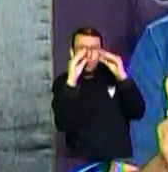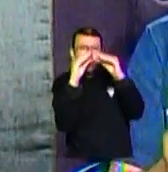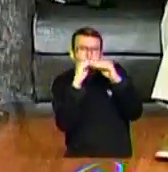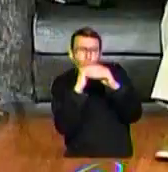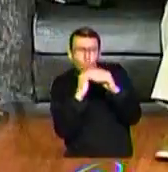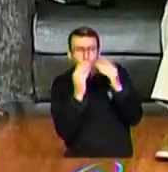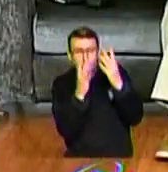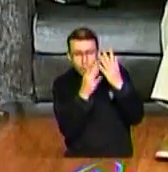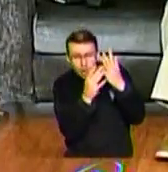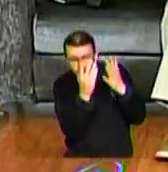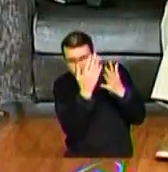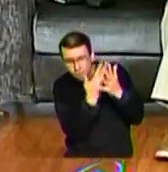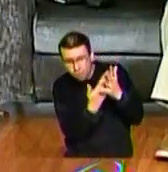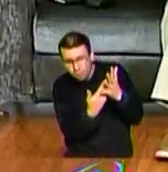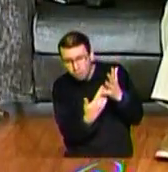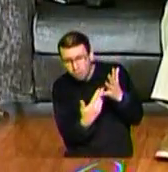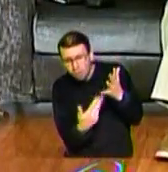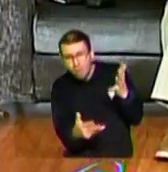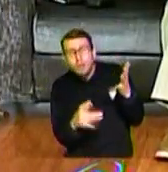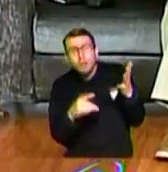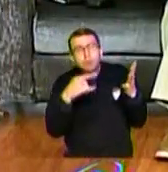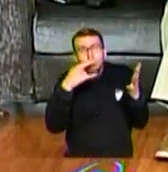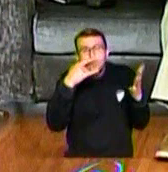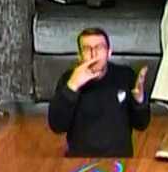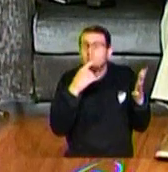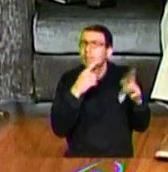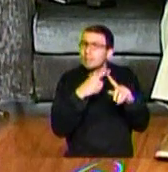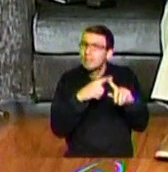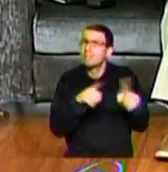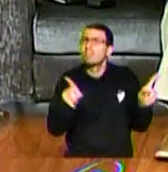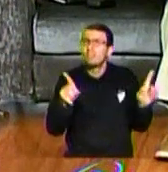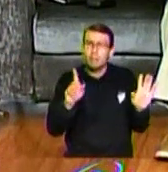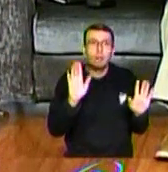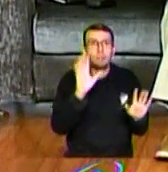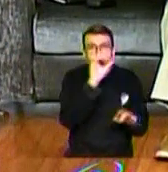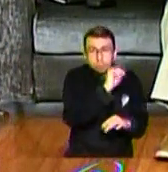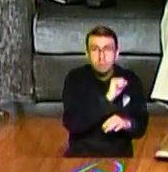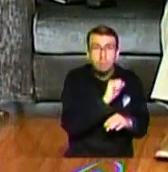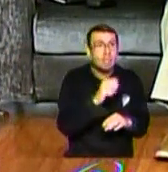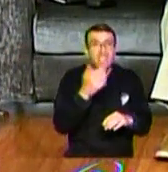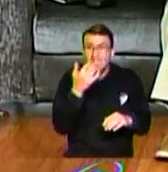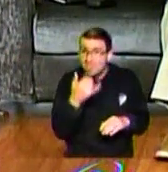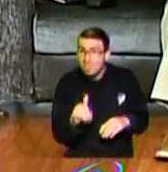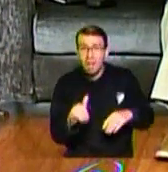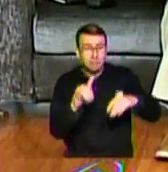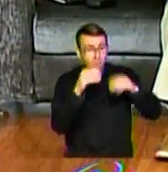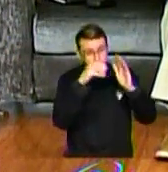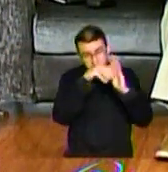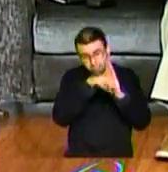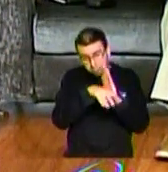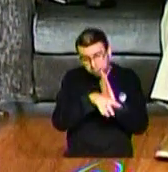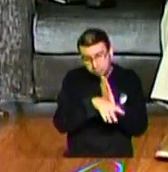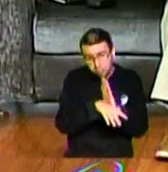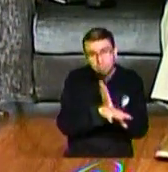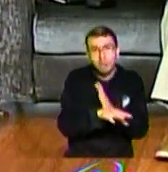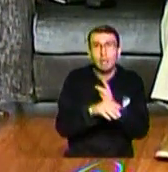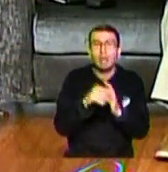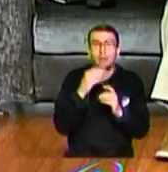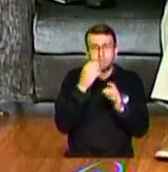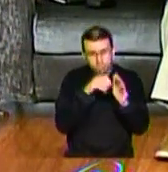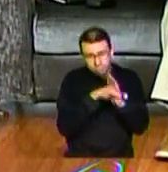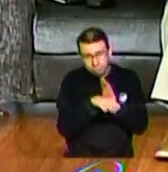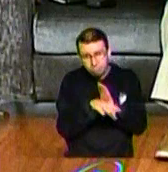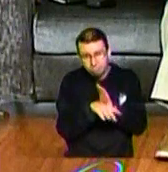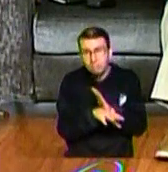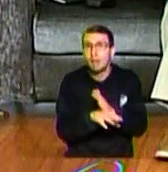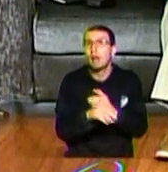variar su olor, y en el momento que ya van a ovular, pues se parece más como la clara del huevo, ¿sí?